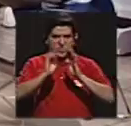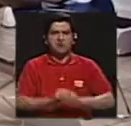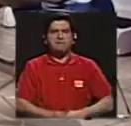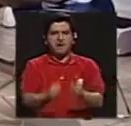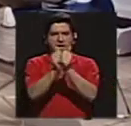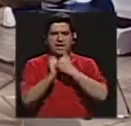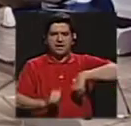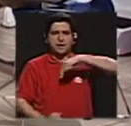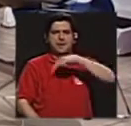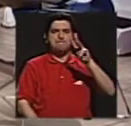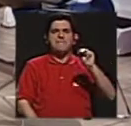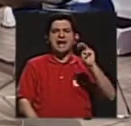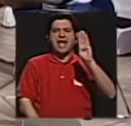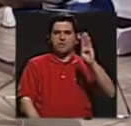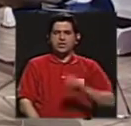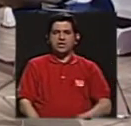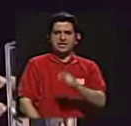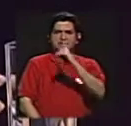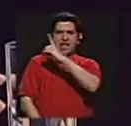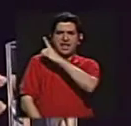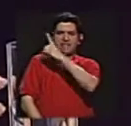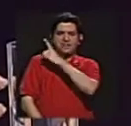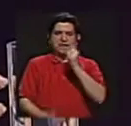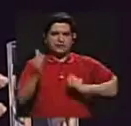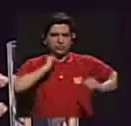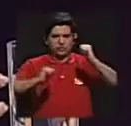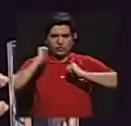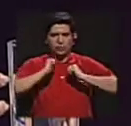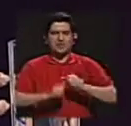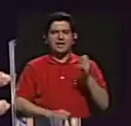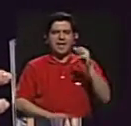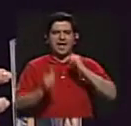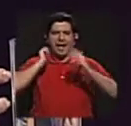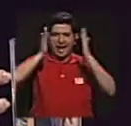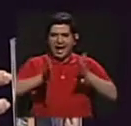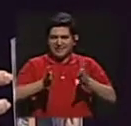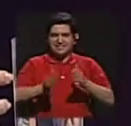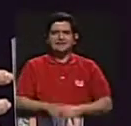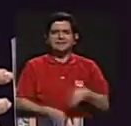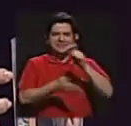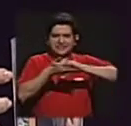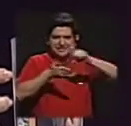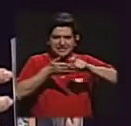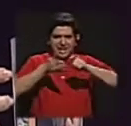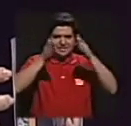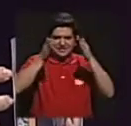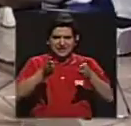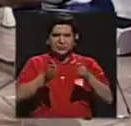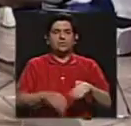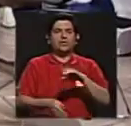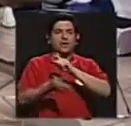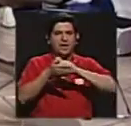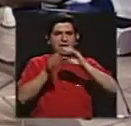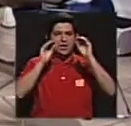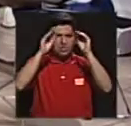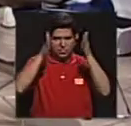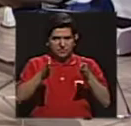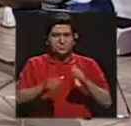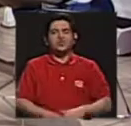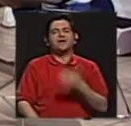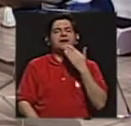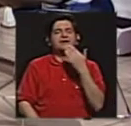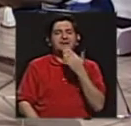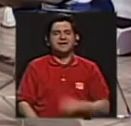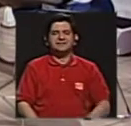nos acompaña María Bonilla, directora de teatro, actriz, escritora y también docente. Bienvenida María, muchas gracias